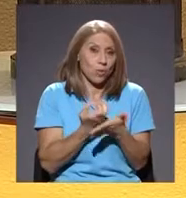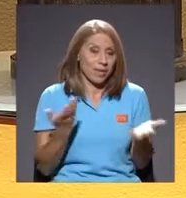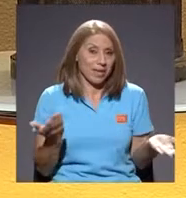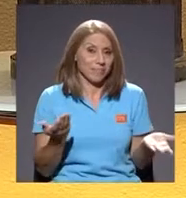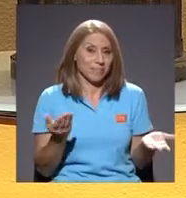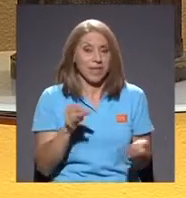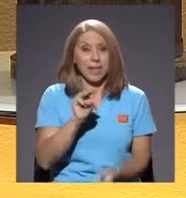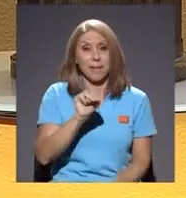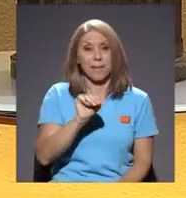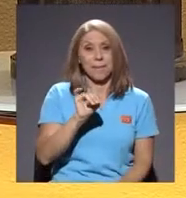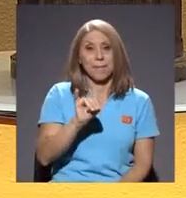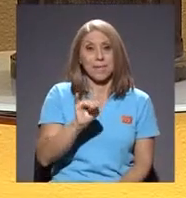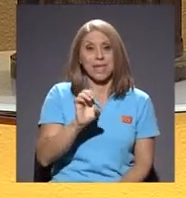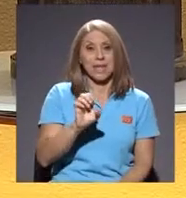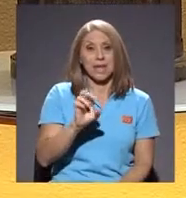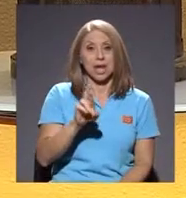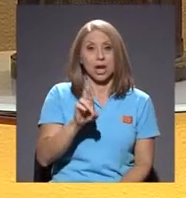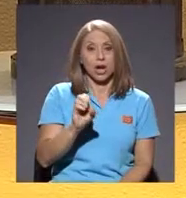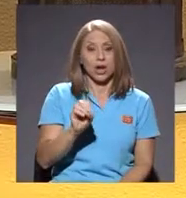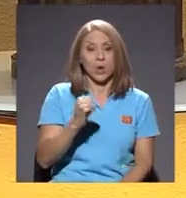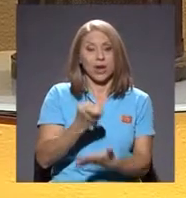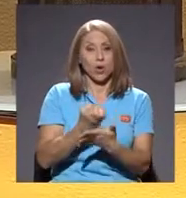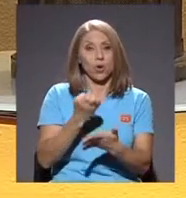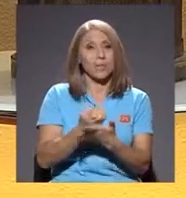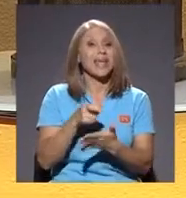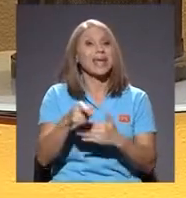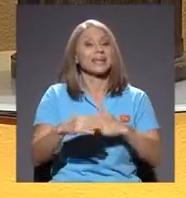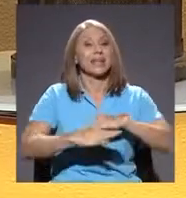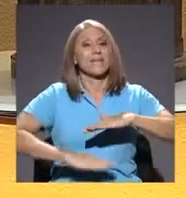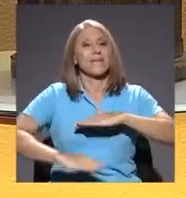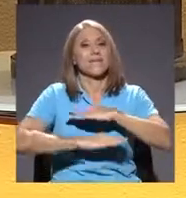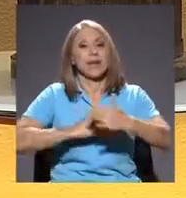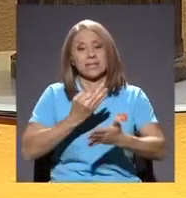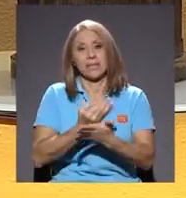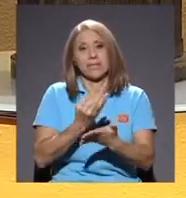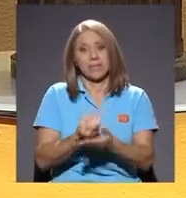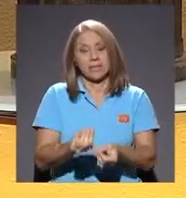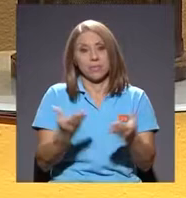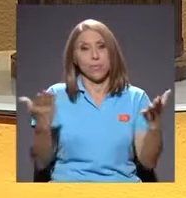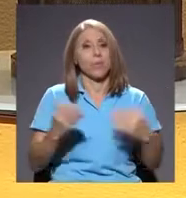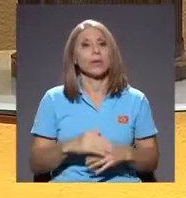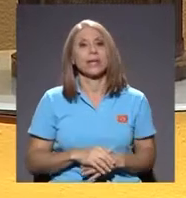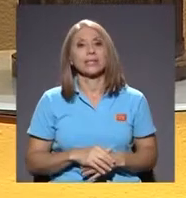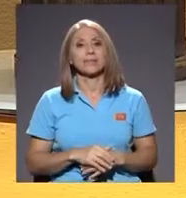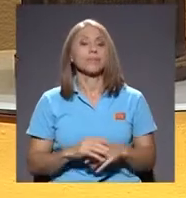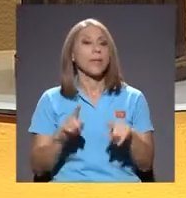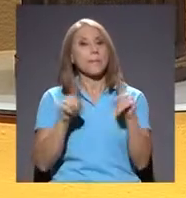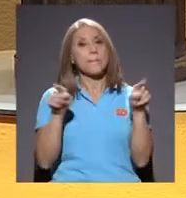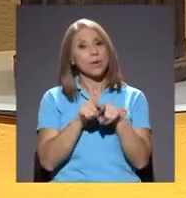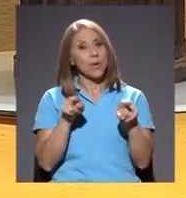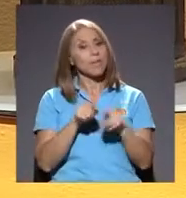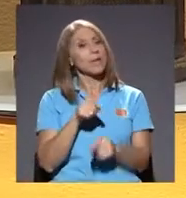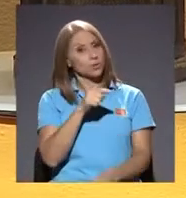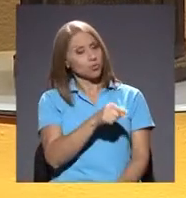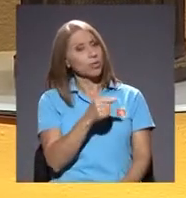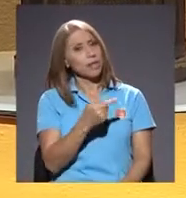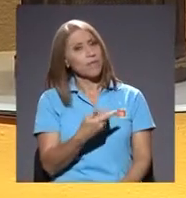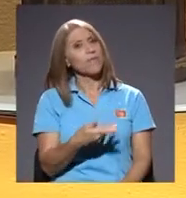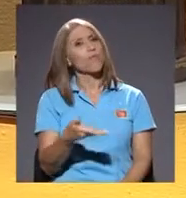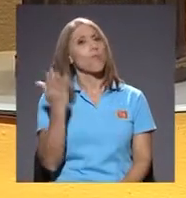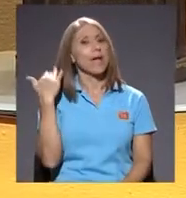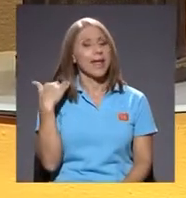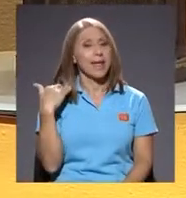lo que hay en la base de finanzas públicas y de todo esto pero además usted fue